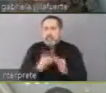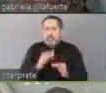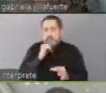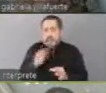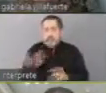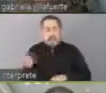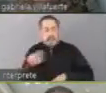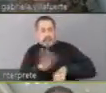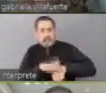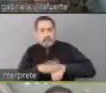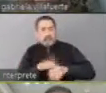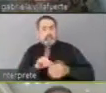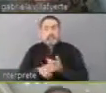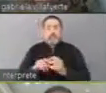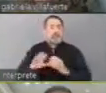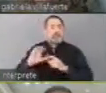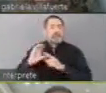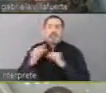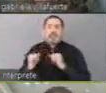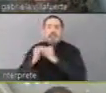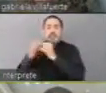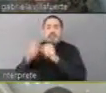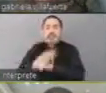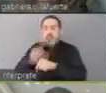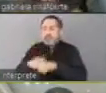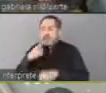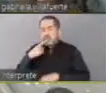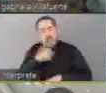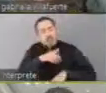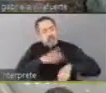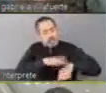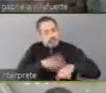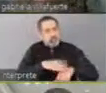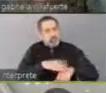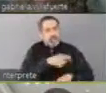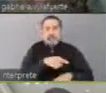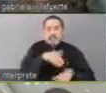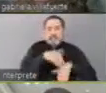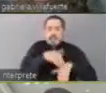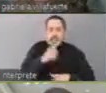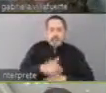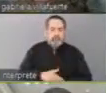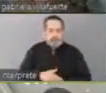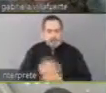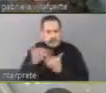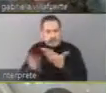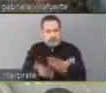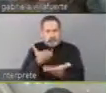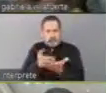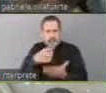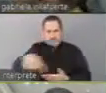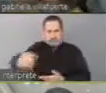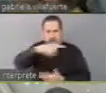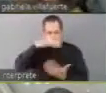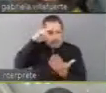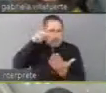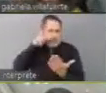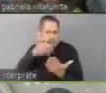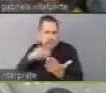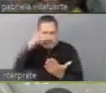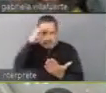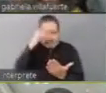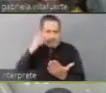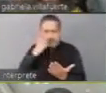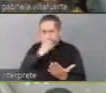Comisión de Quejas del Instituto Nacional Electoral. En el proyecto que se somete a su consideración, se plantea